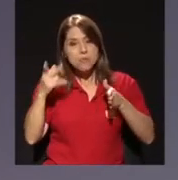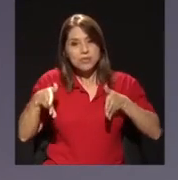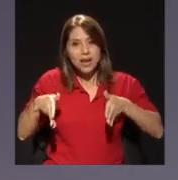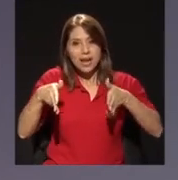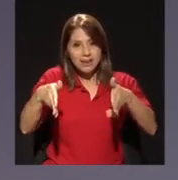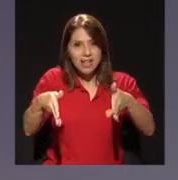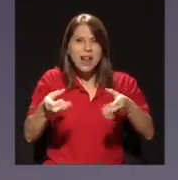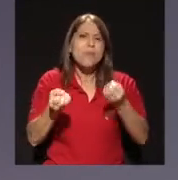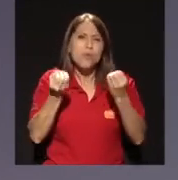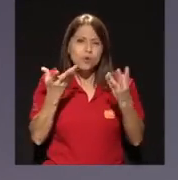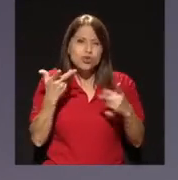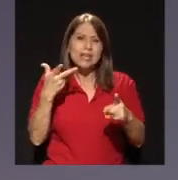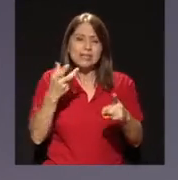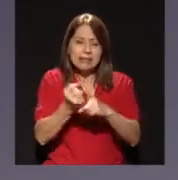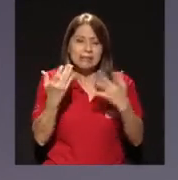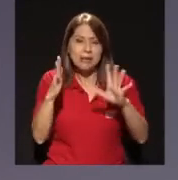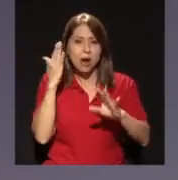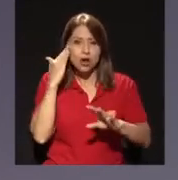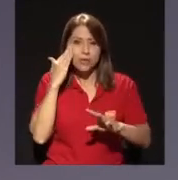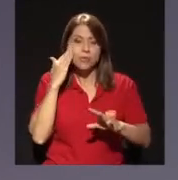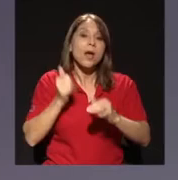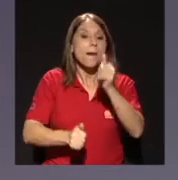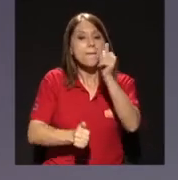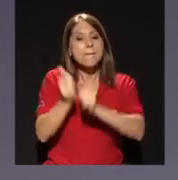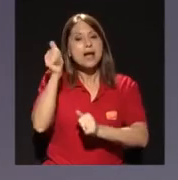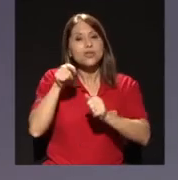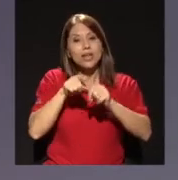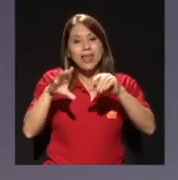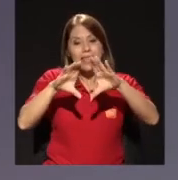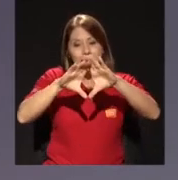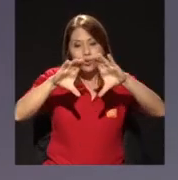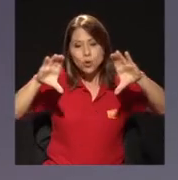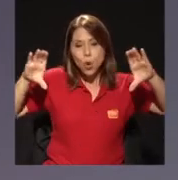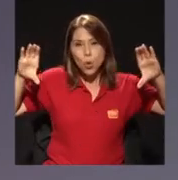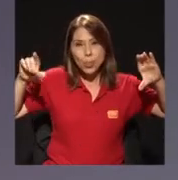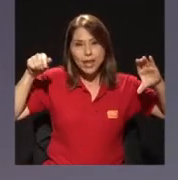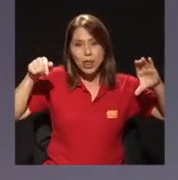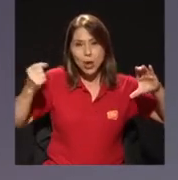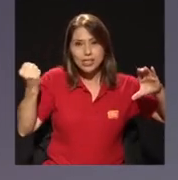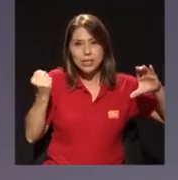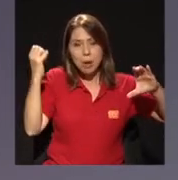Bueno, la mayoría de esos contenedores vienen en los barcos que se operan